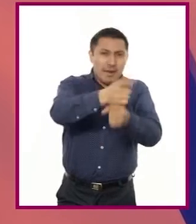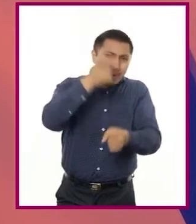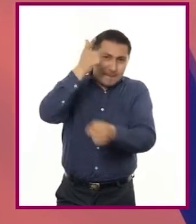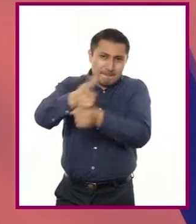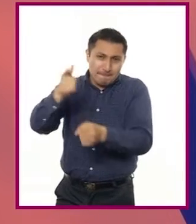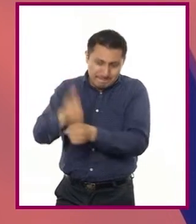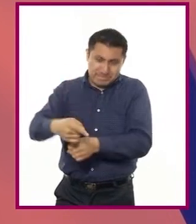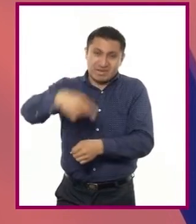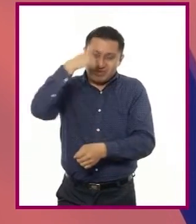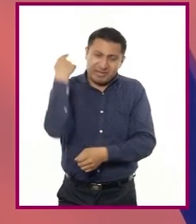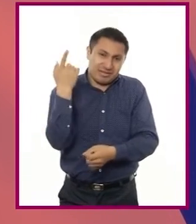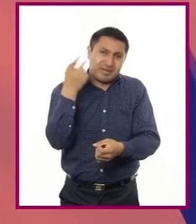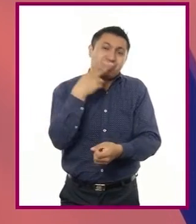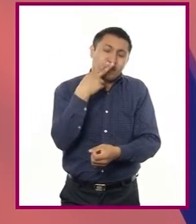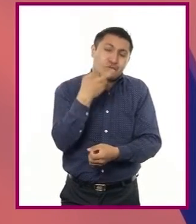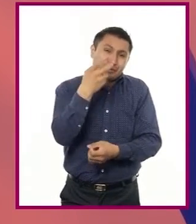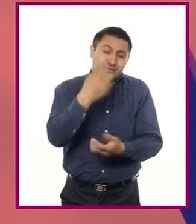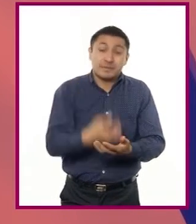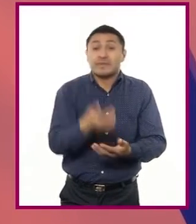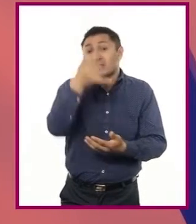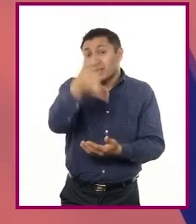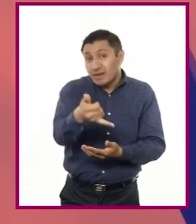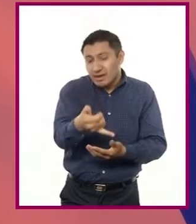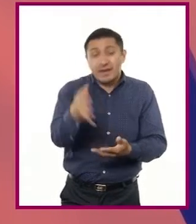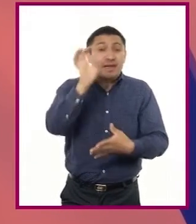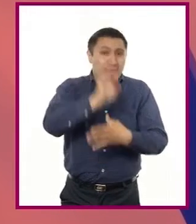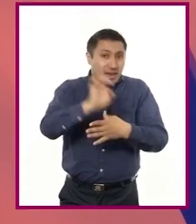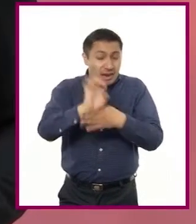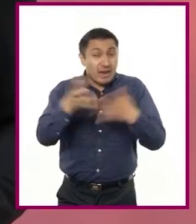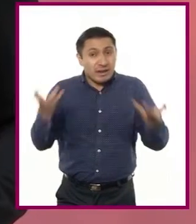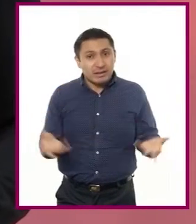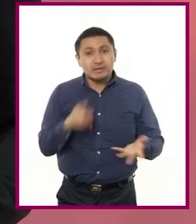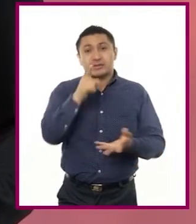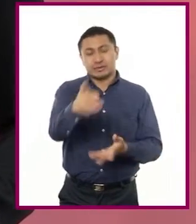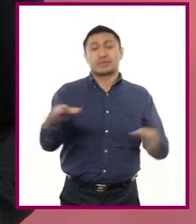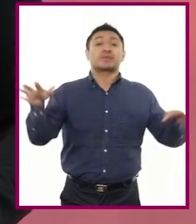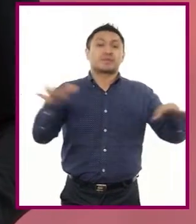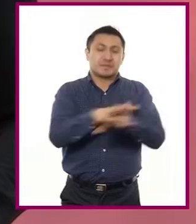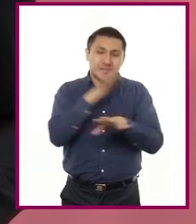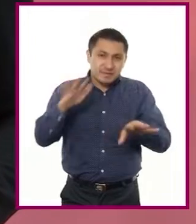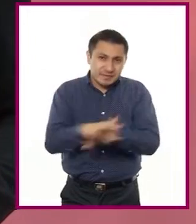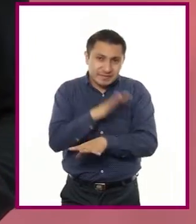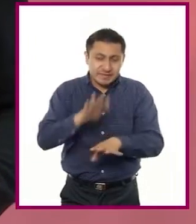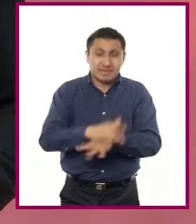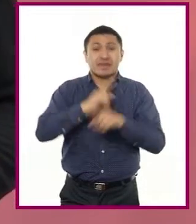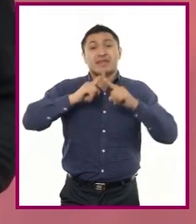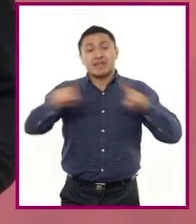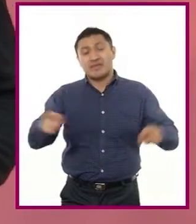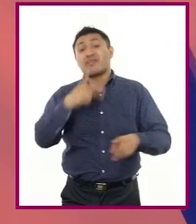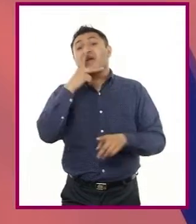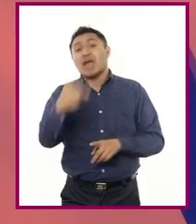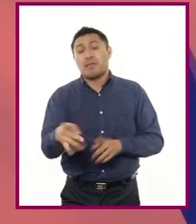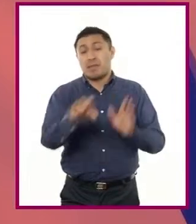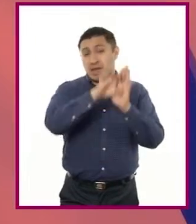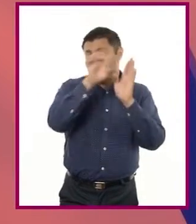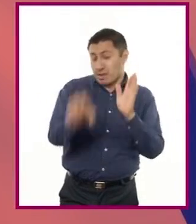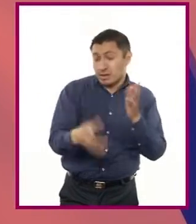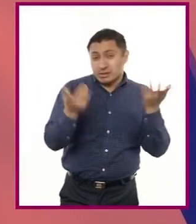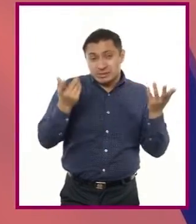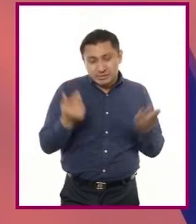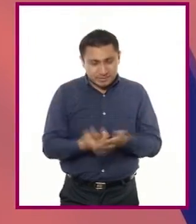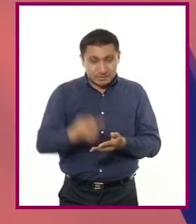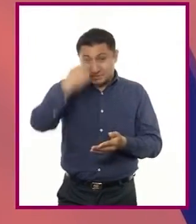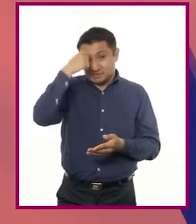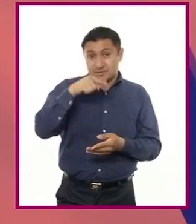con facilidad este uso y, por lo tanto, podemos sustituirlas por otras, como un buen ejercicio